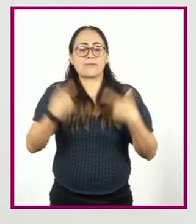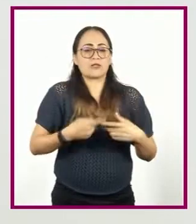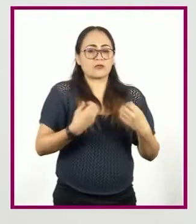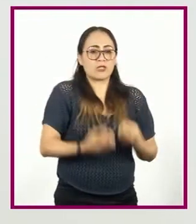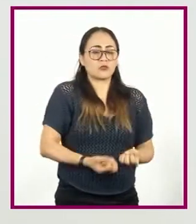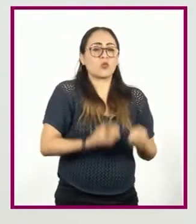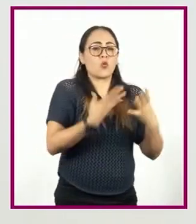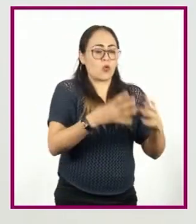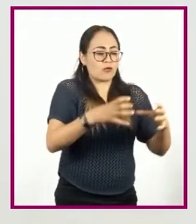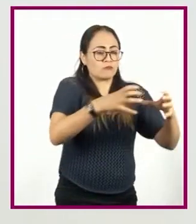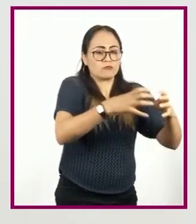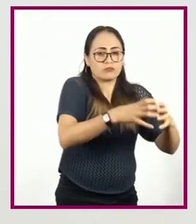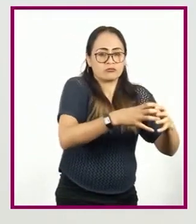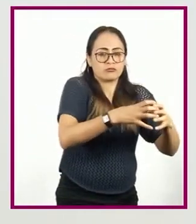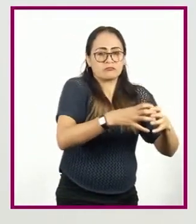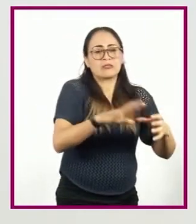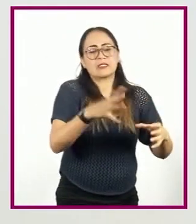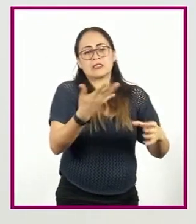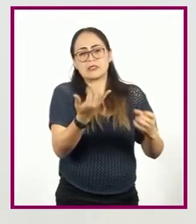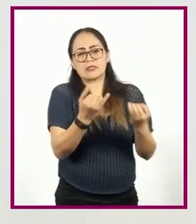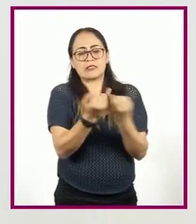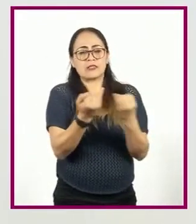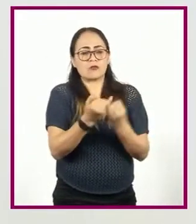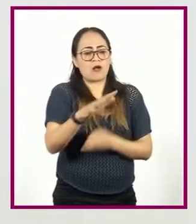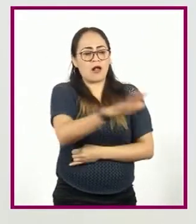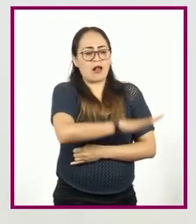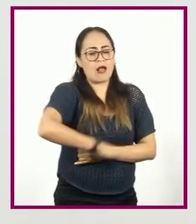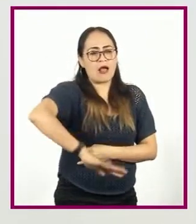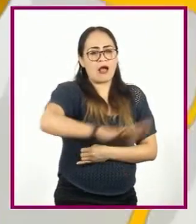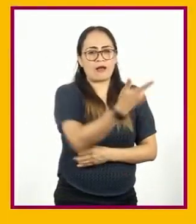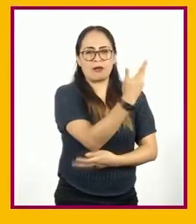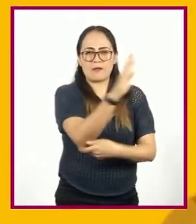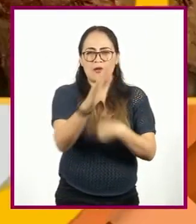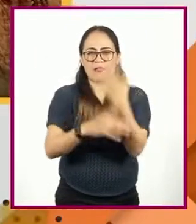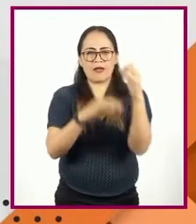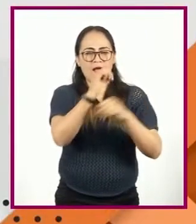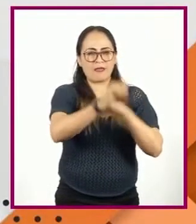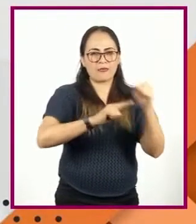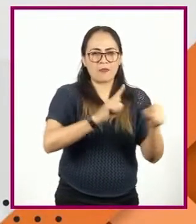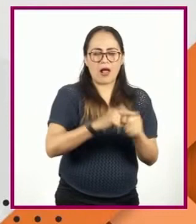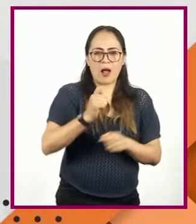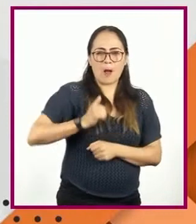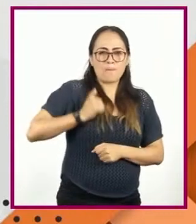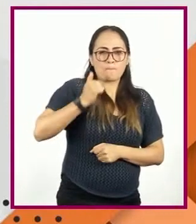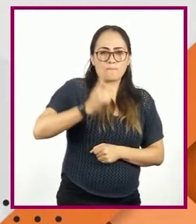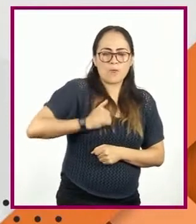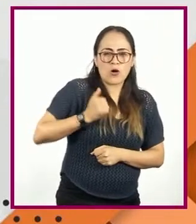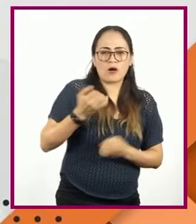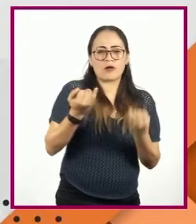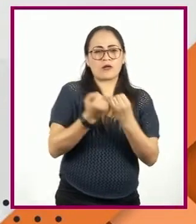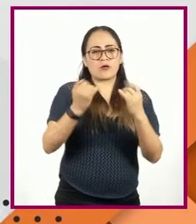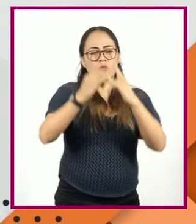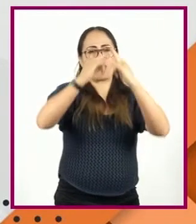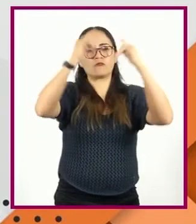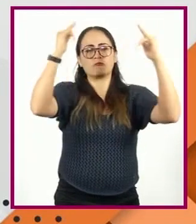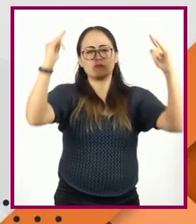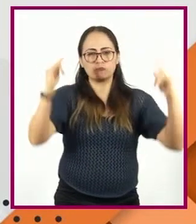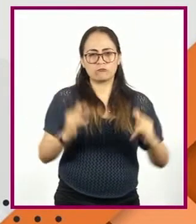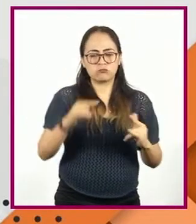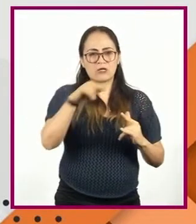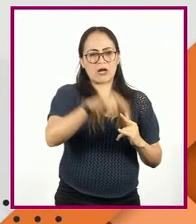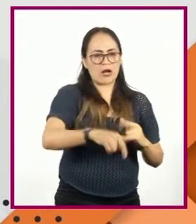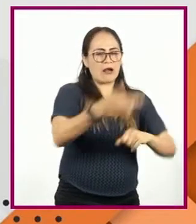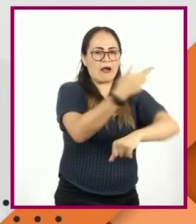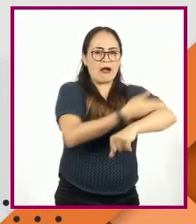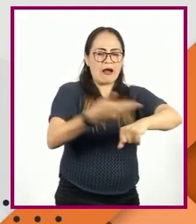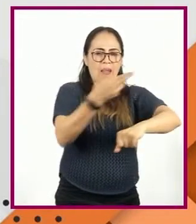componían. Aprovechaban los recursos disponibles a su alcance. Formaban campamentos en parajes